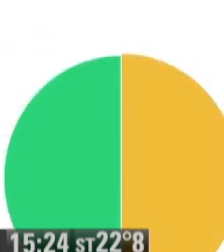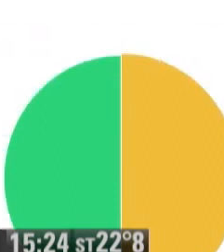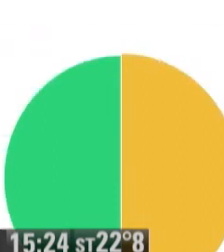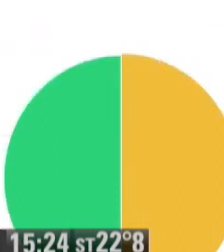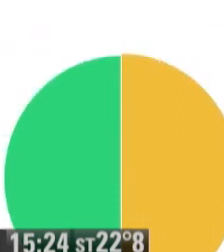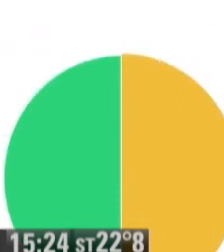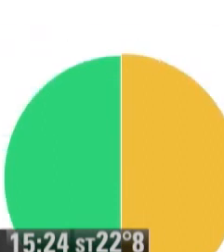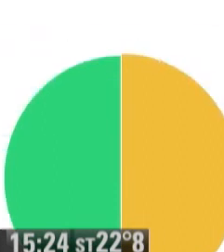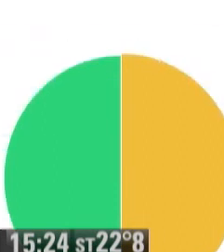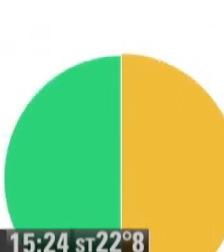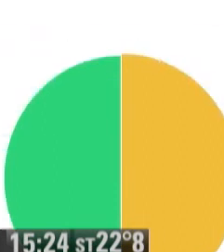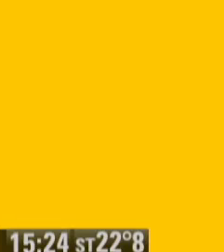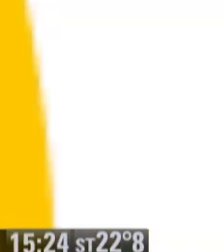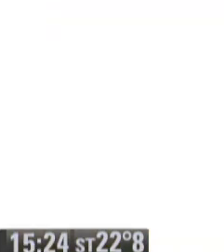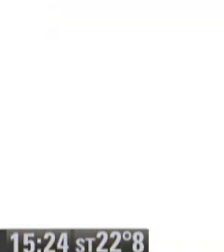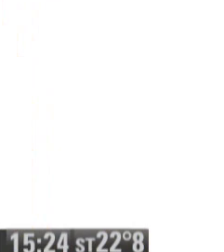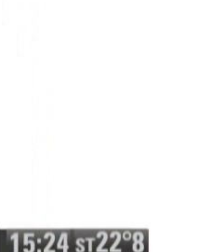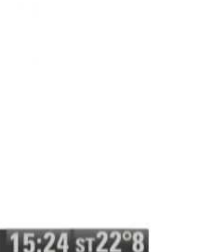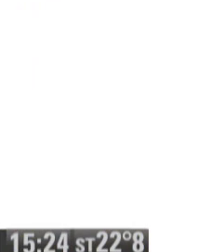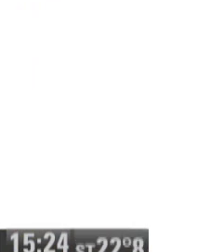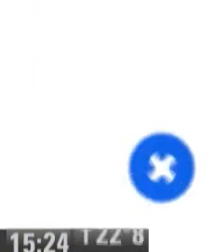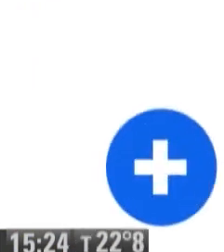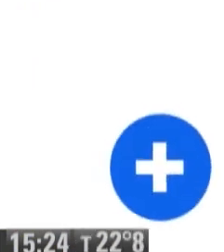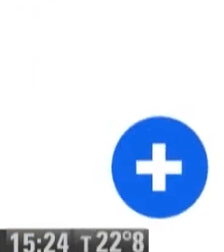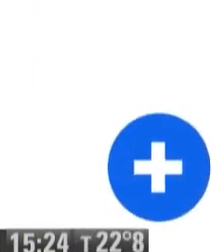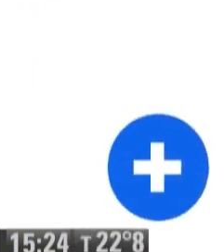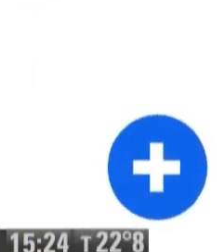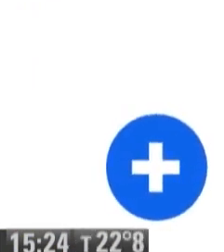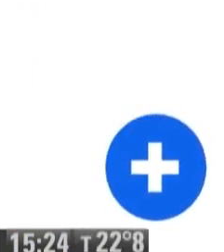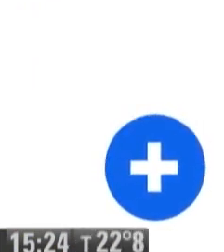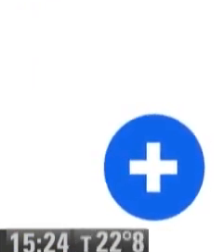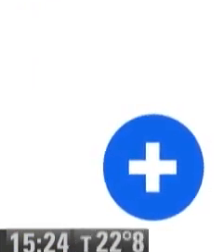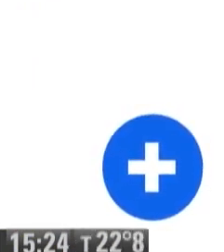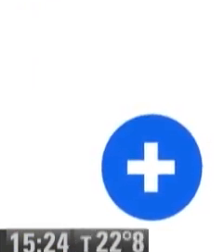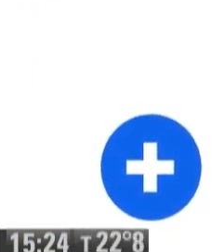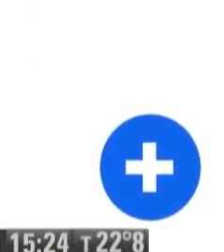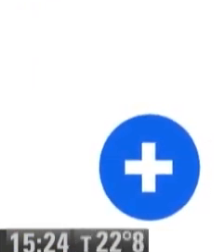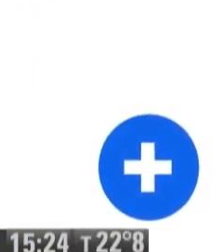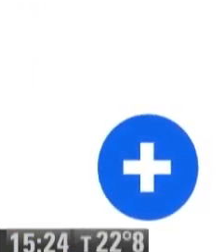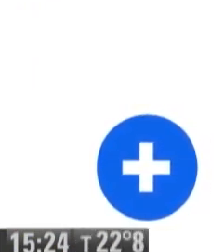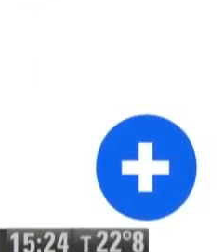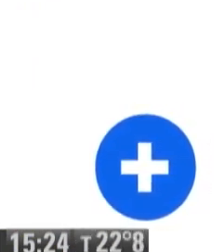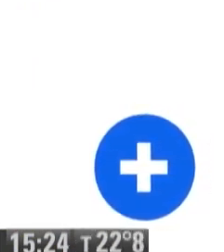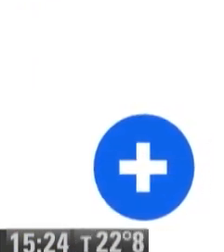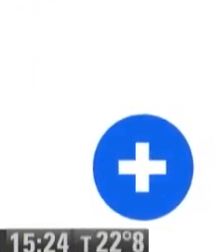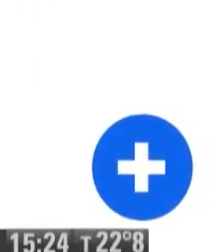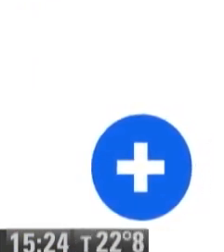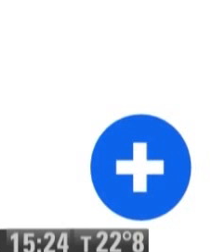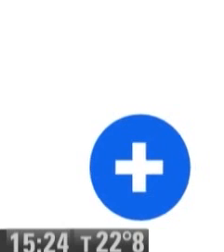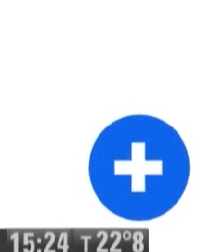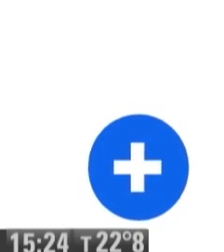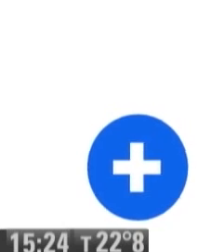Canales de todo el país. En la televisión pública vas a encontrar el contenido para los alumnos de nivel inicial de 9 a 11,